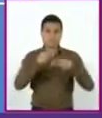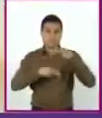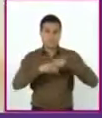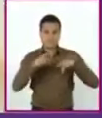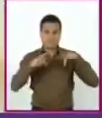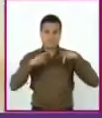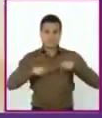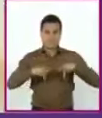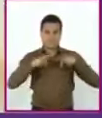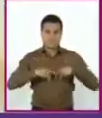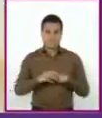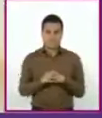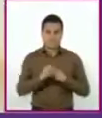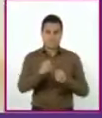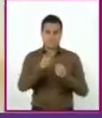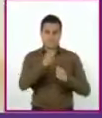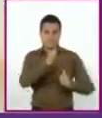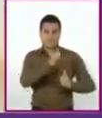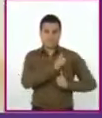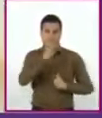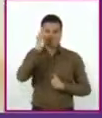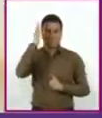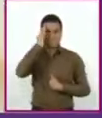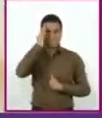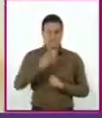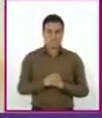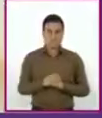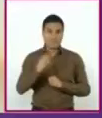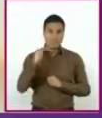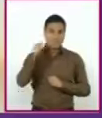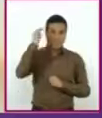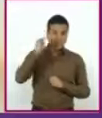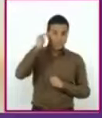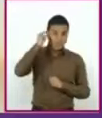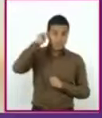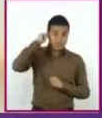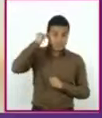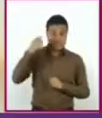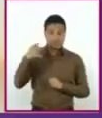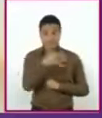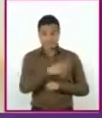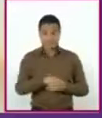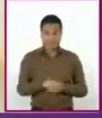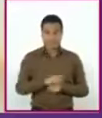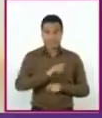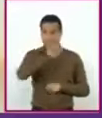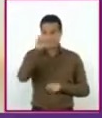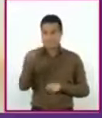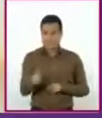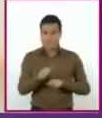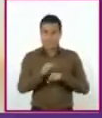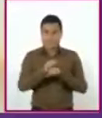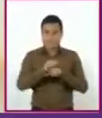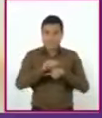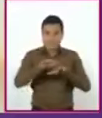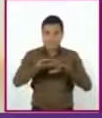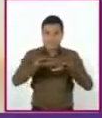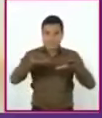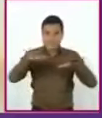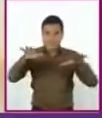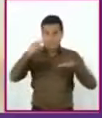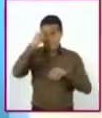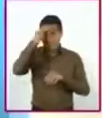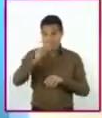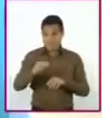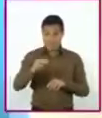la derrota de los principales reinos indígenas, la conquista y colonización del territorio del México